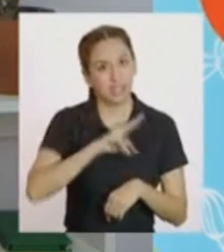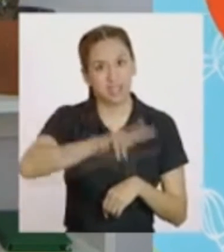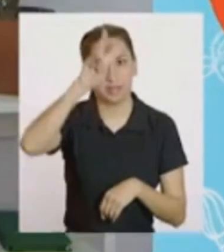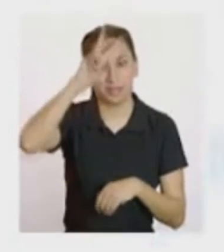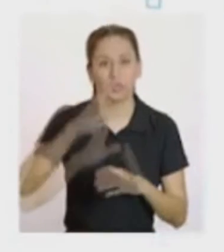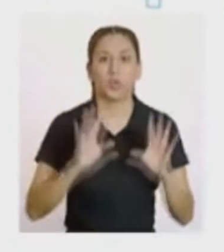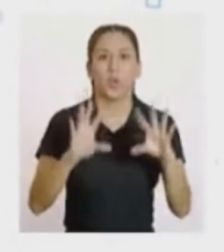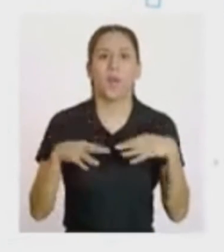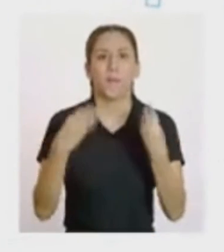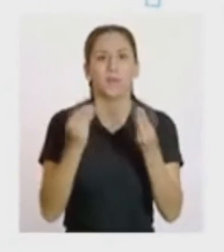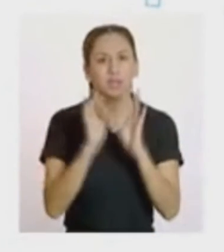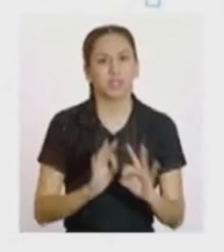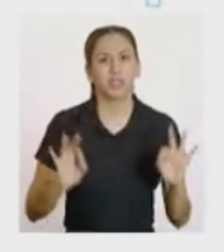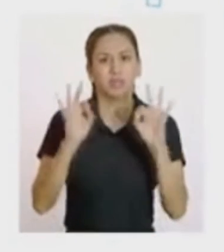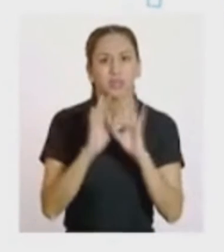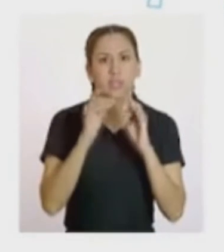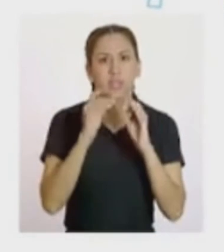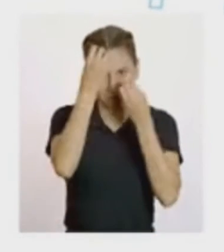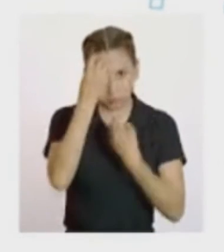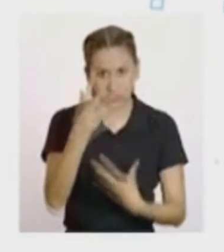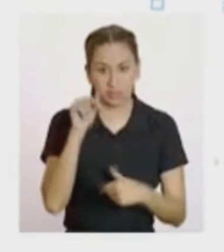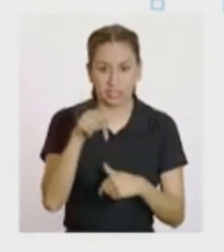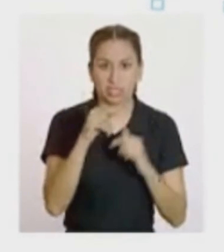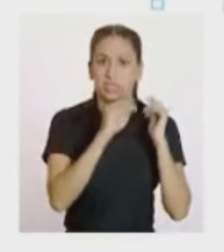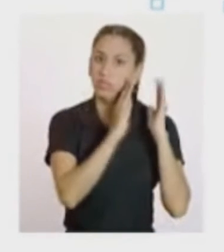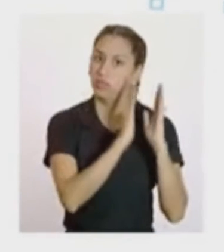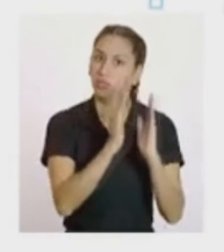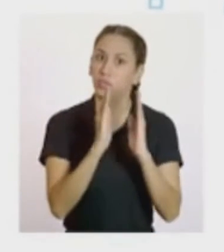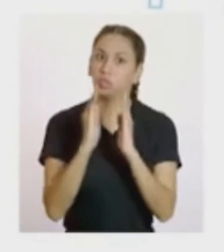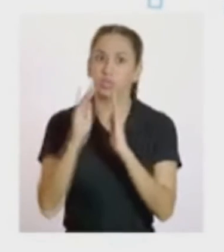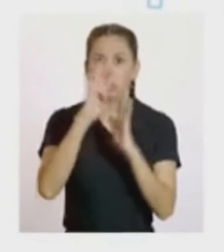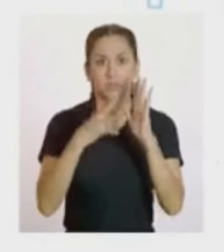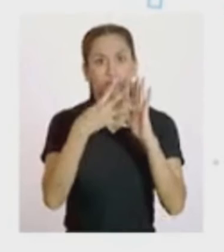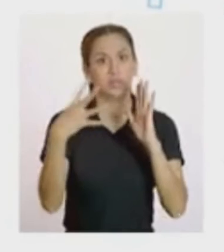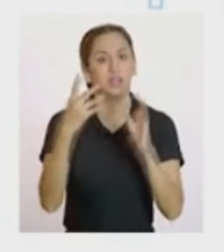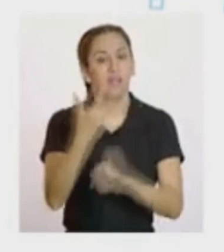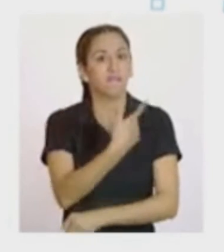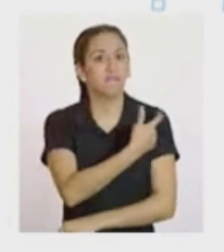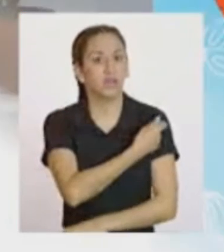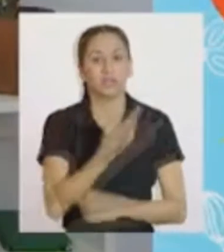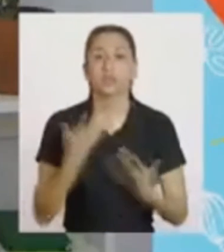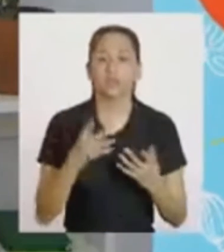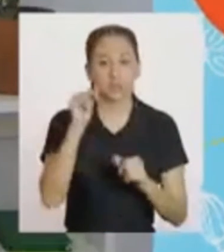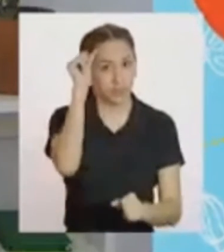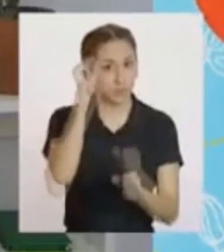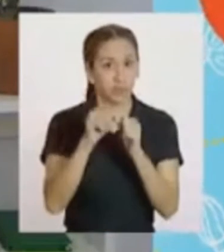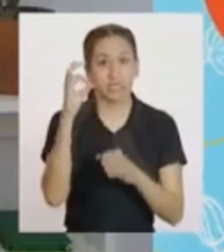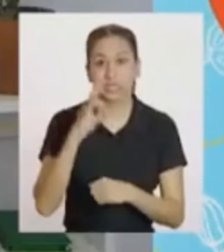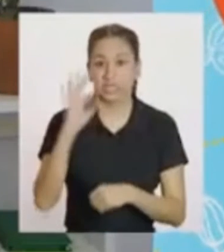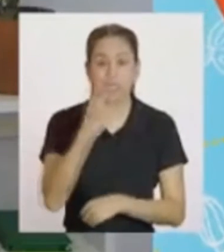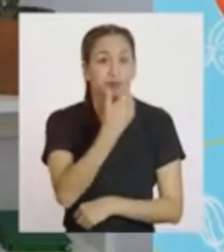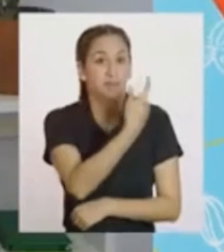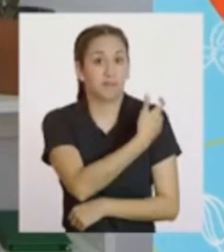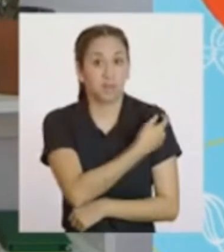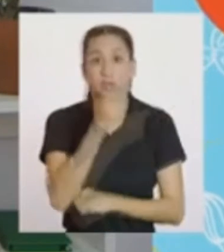país. ¿Por qué es importante seguir este esquema nacional de vacunación? Recordar siempre que